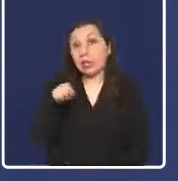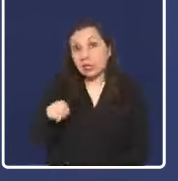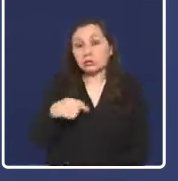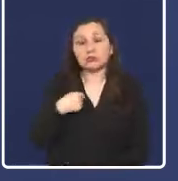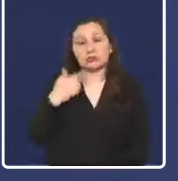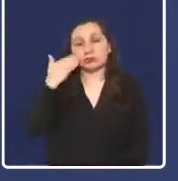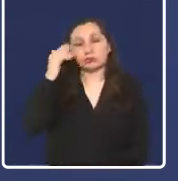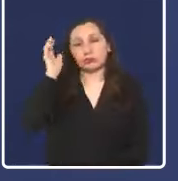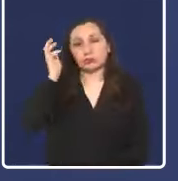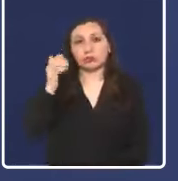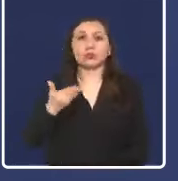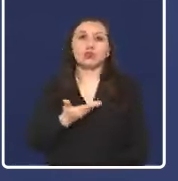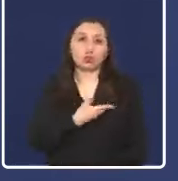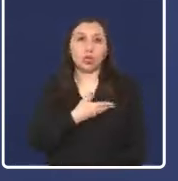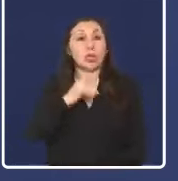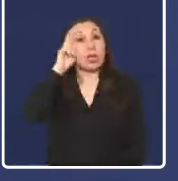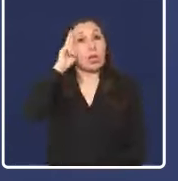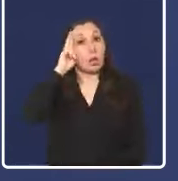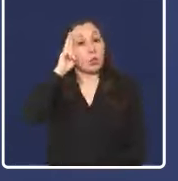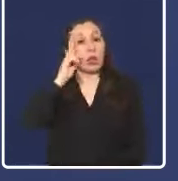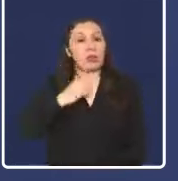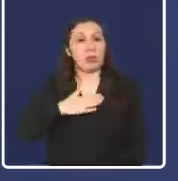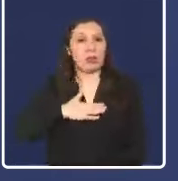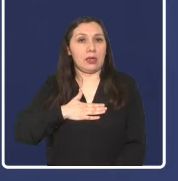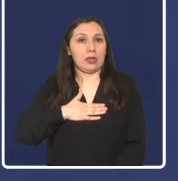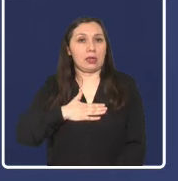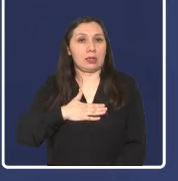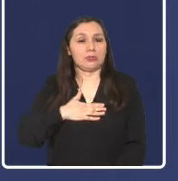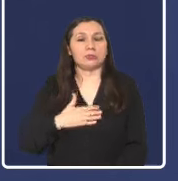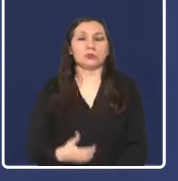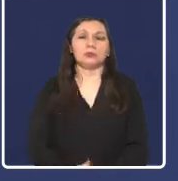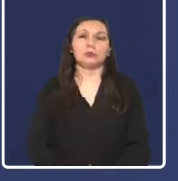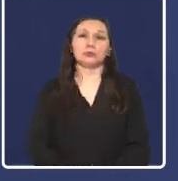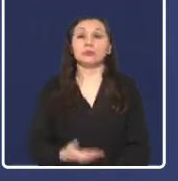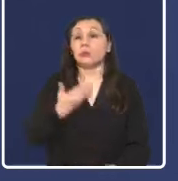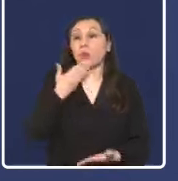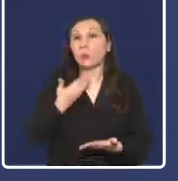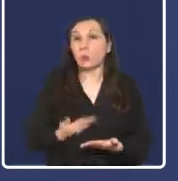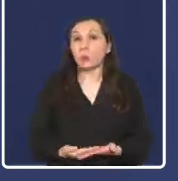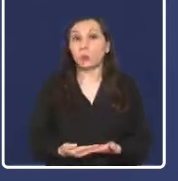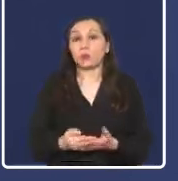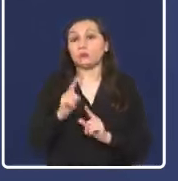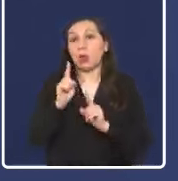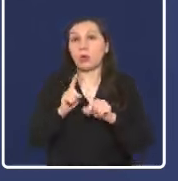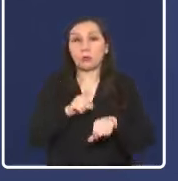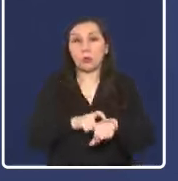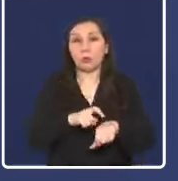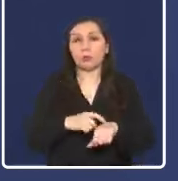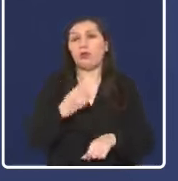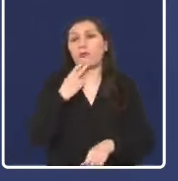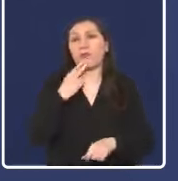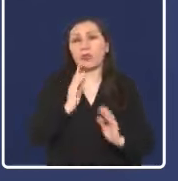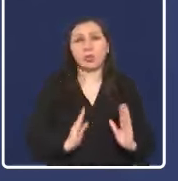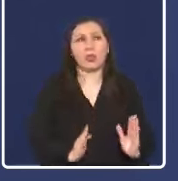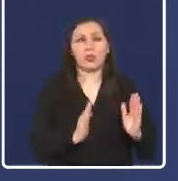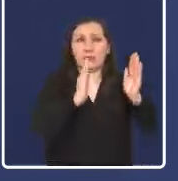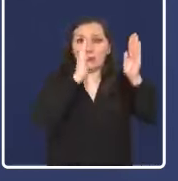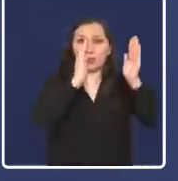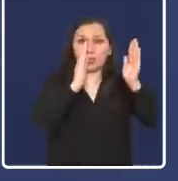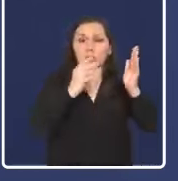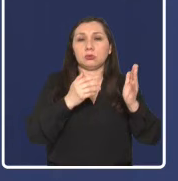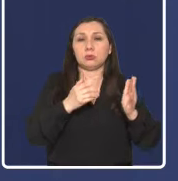desconozco. Yo tengo un recuerdo personal en esto. Cuando en algún momento vivía en un edificio